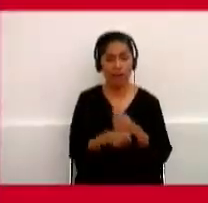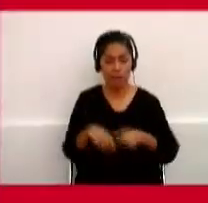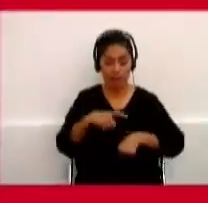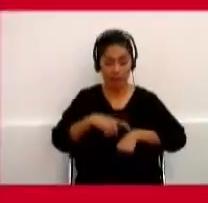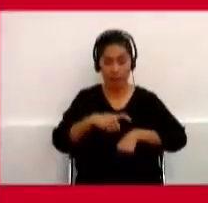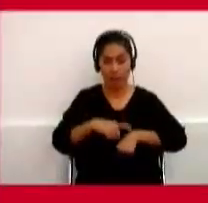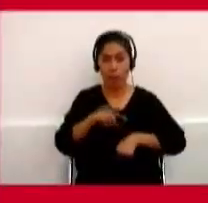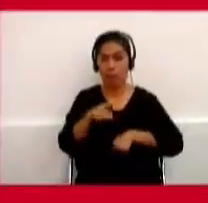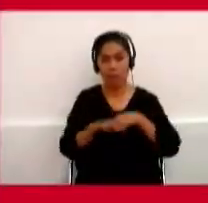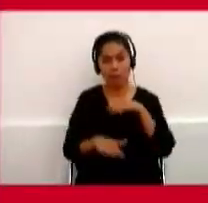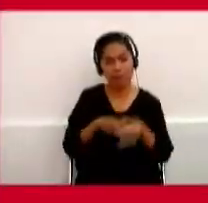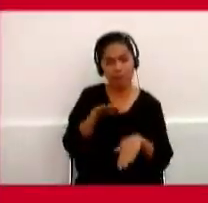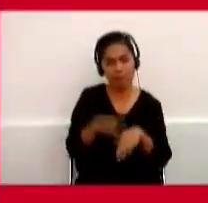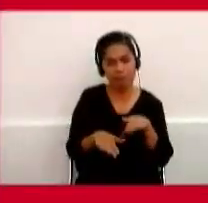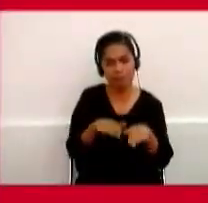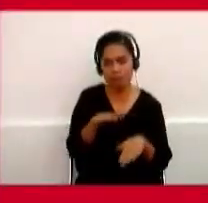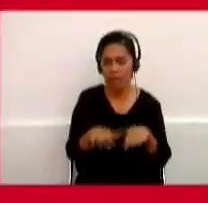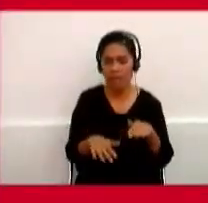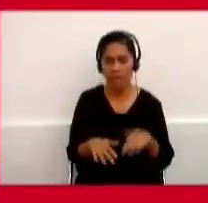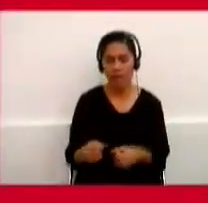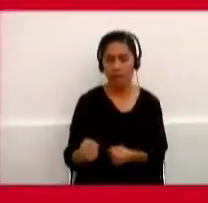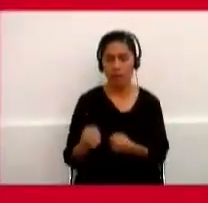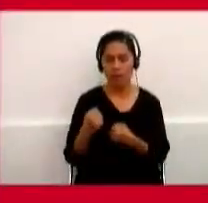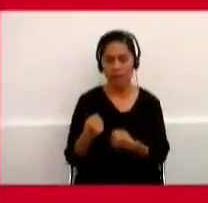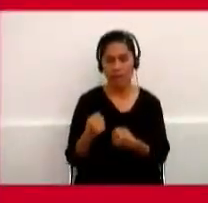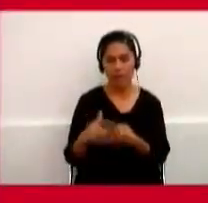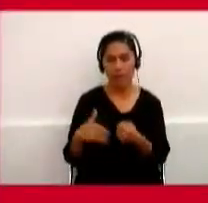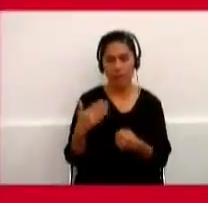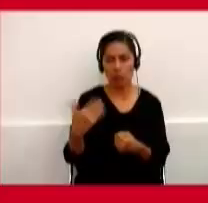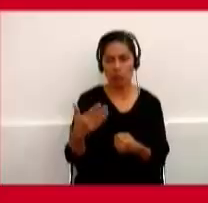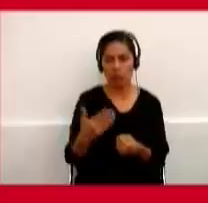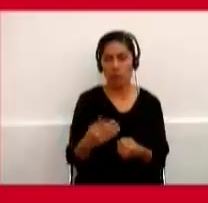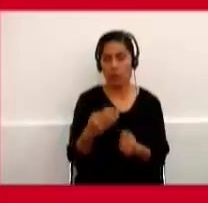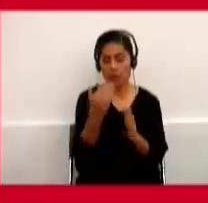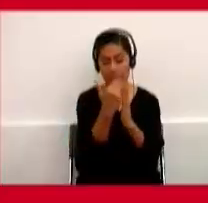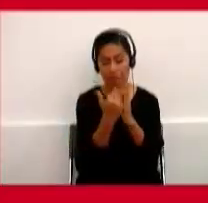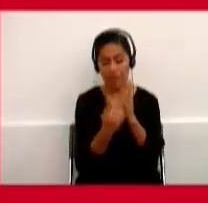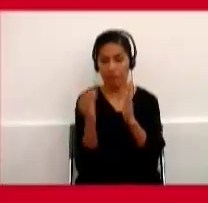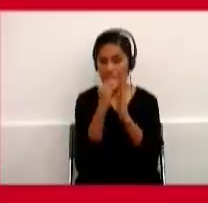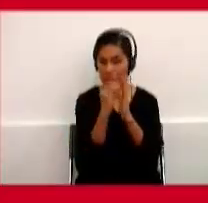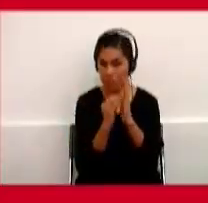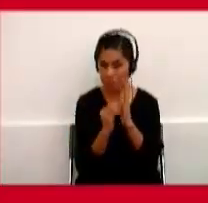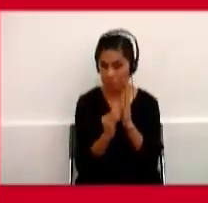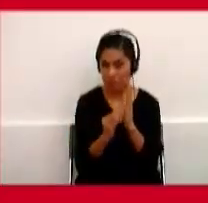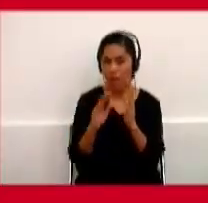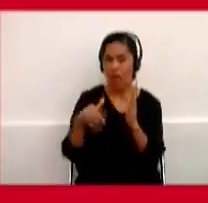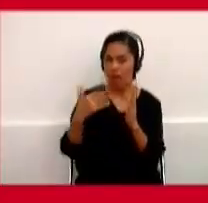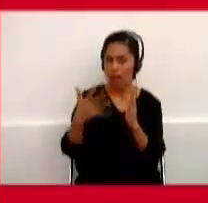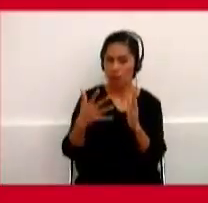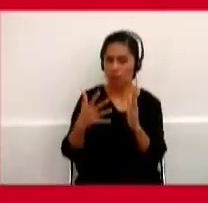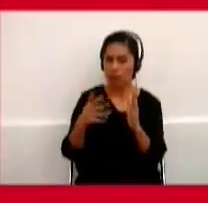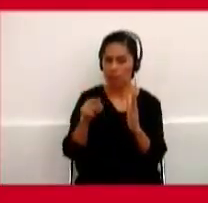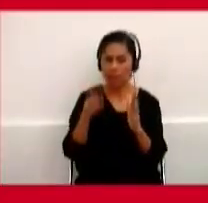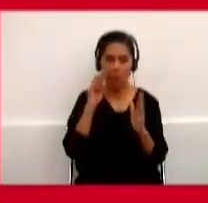pasos tienen previstos para fortalecer a medida que se acumulen más datos y con qué frecuencia planean reentrenar el